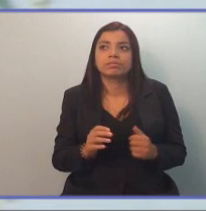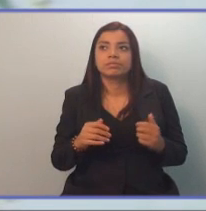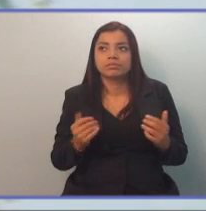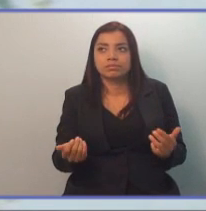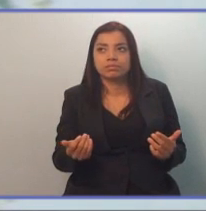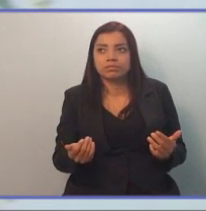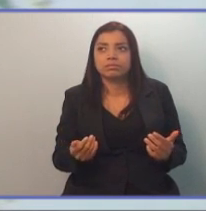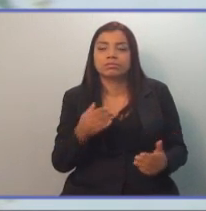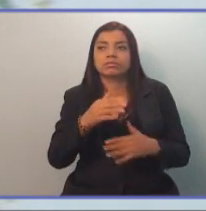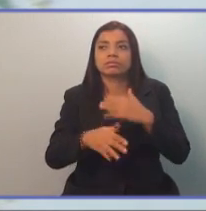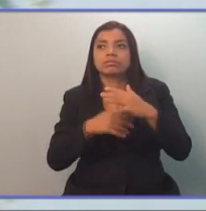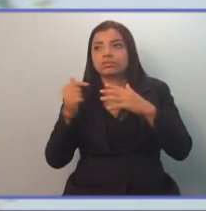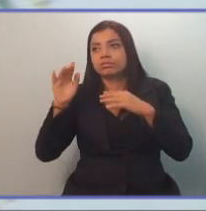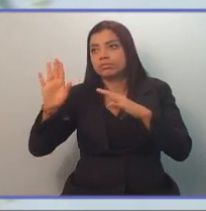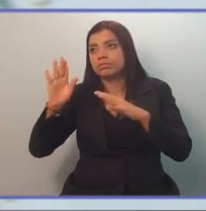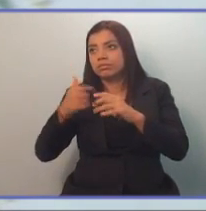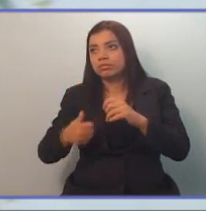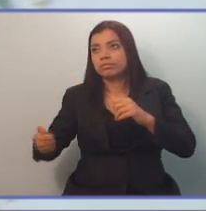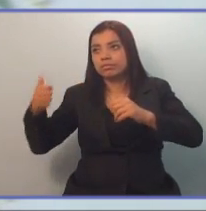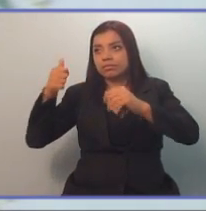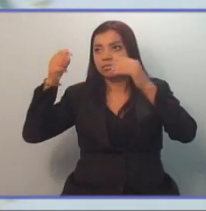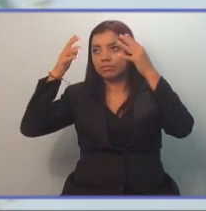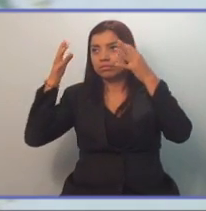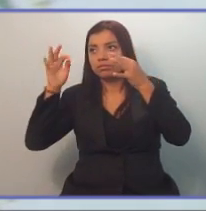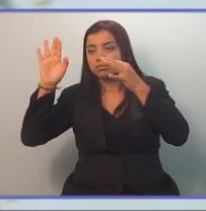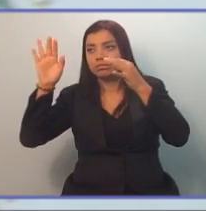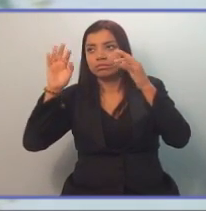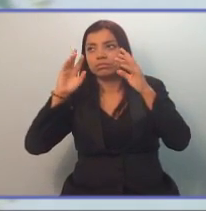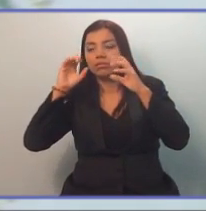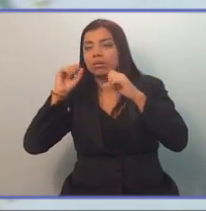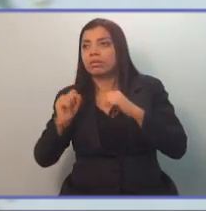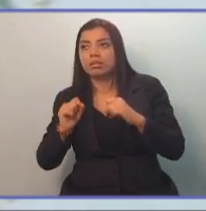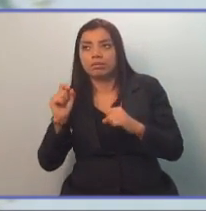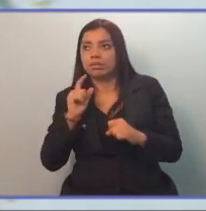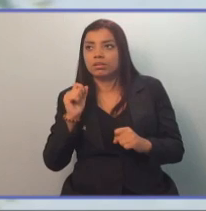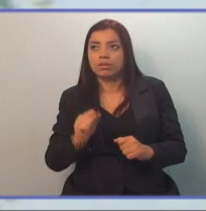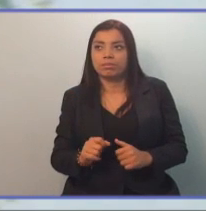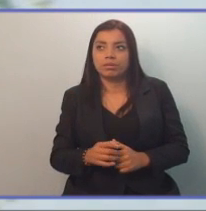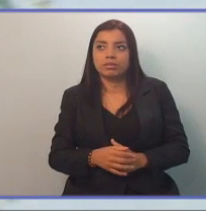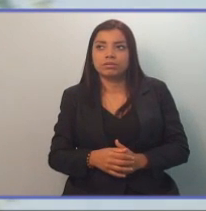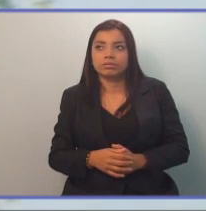como entrometerme en la decisión de la Sala de lo Constitucional.